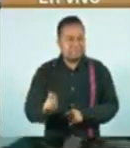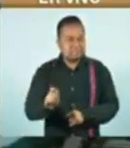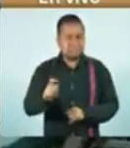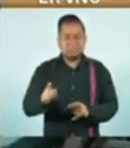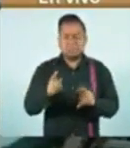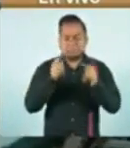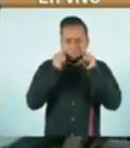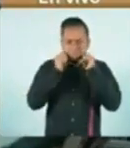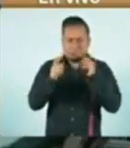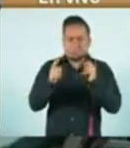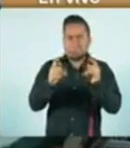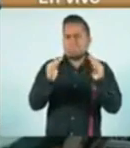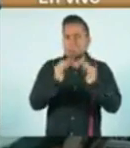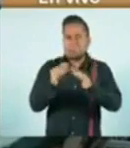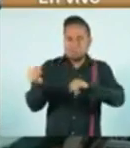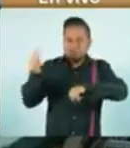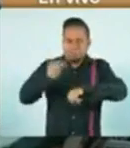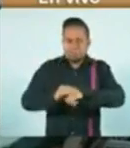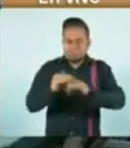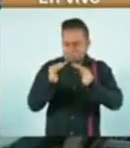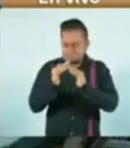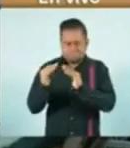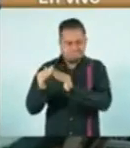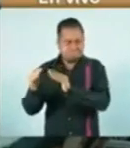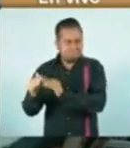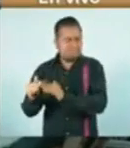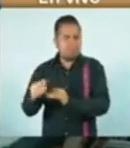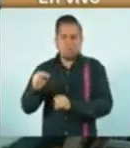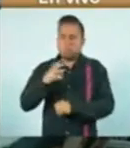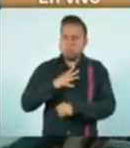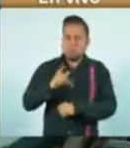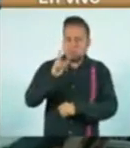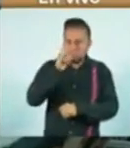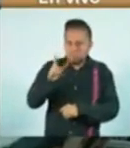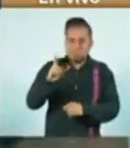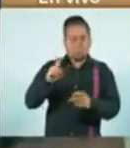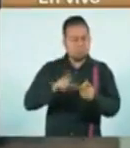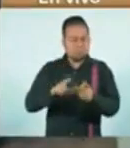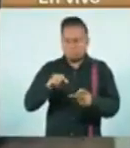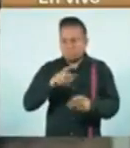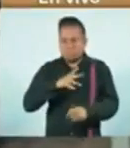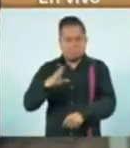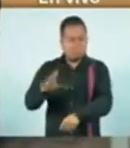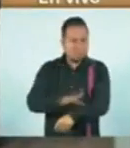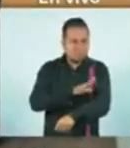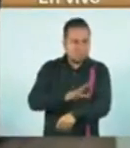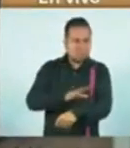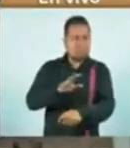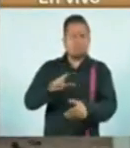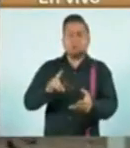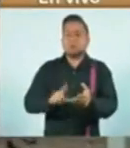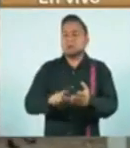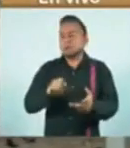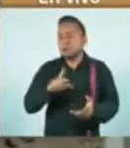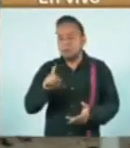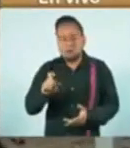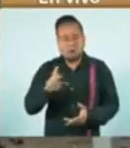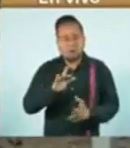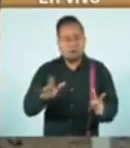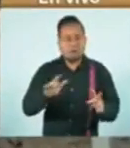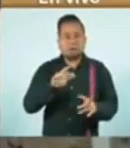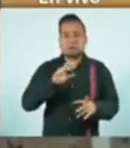estos espacios sin luz, agua, alcantarillado, pero pues que generan